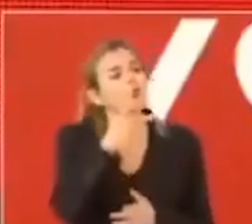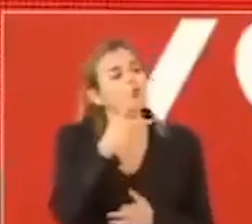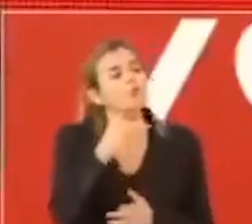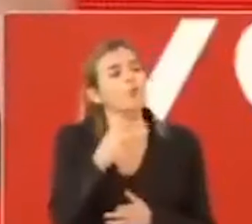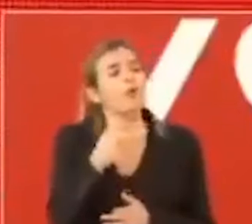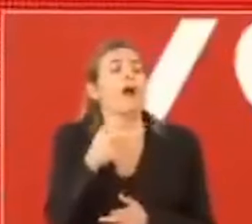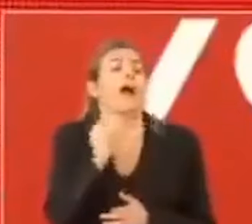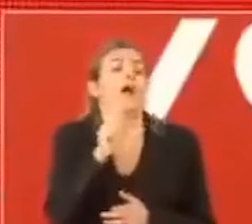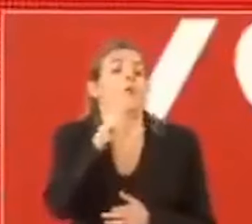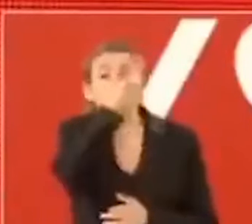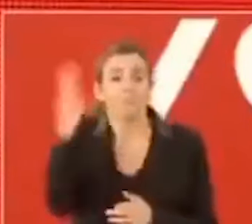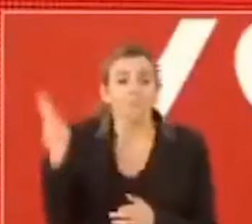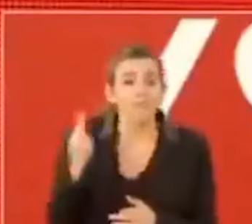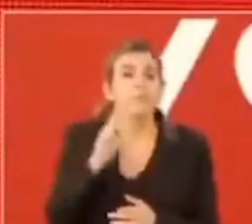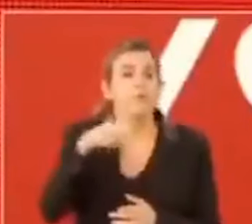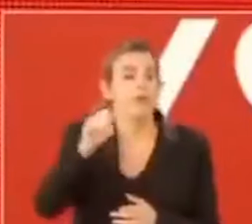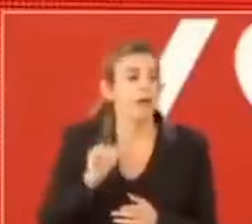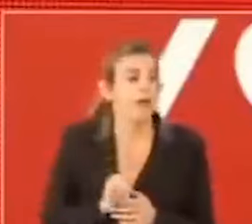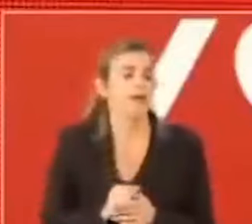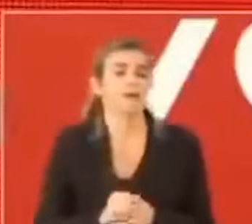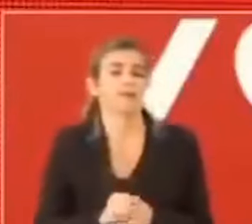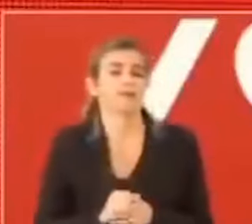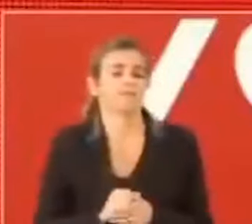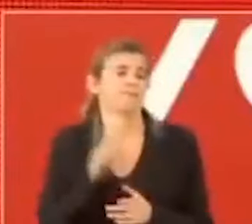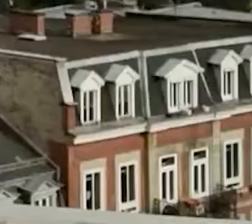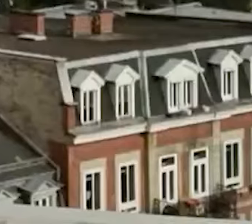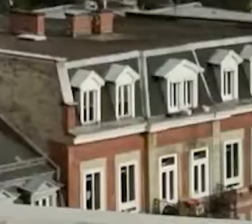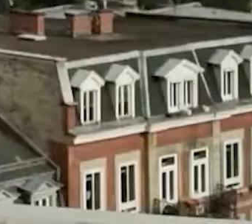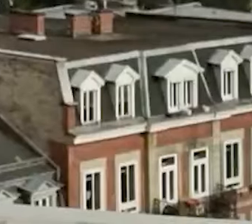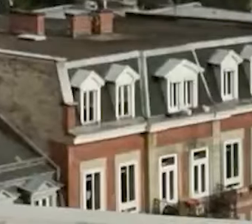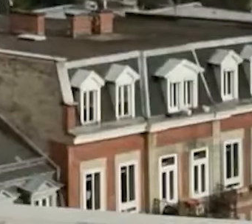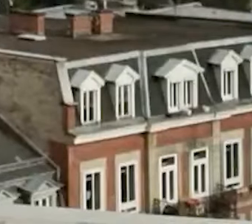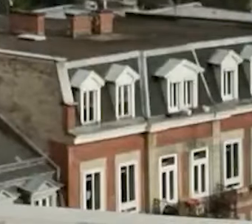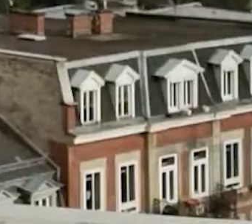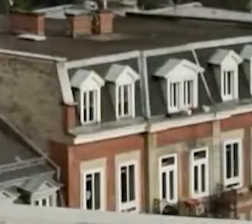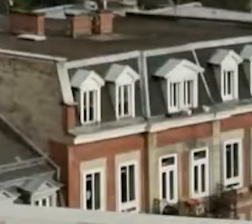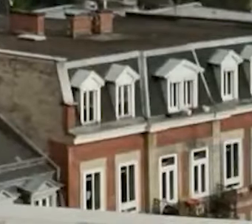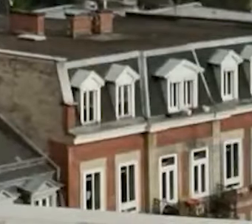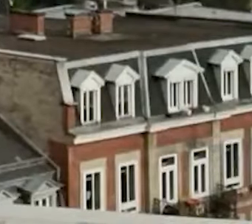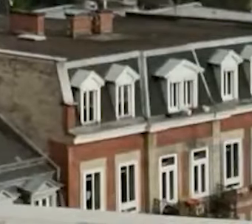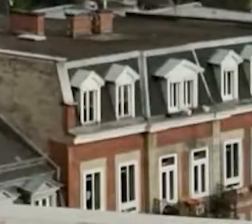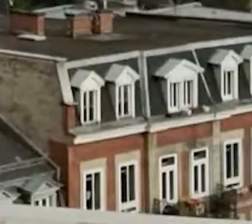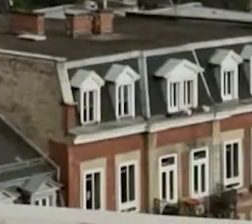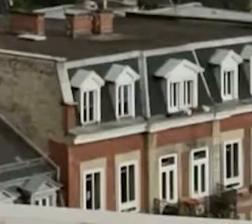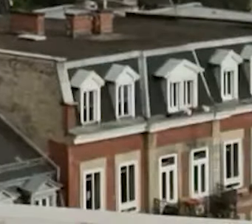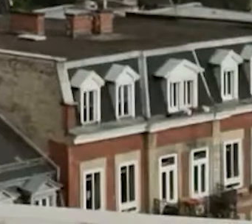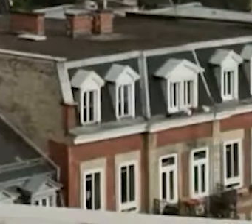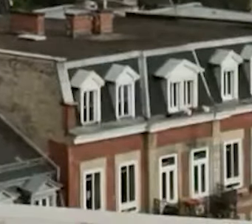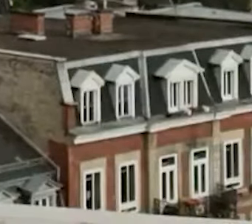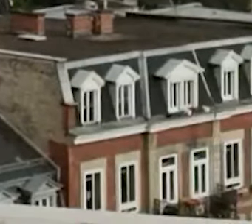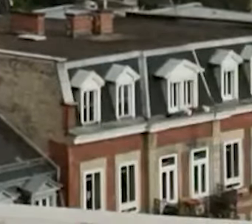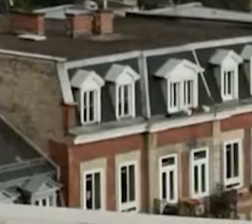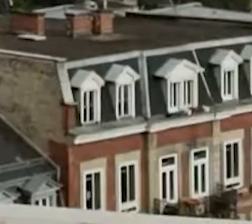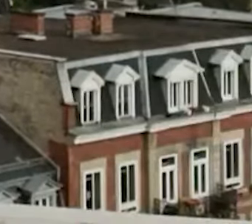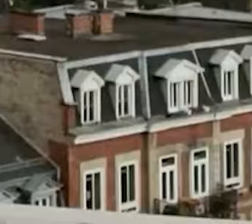durante el mitin era complicada su detención, posteriormente, una vez que se bajara del escenario, sí que podría haber mossos esperándole para su